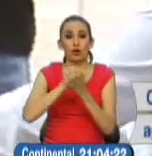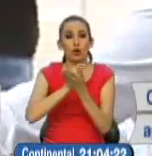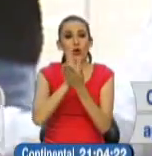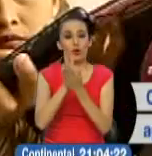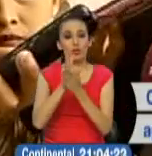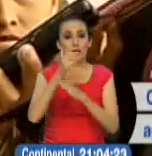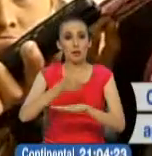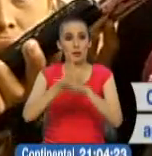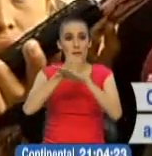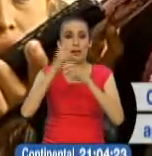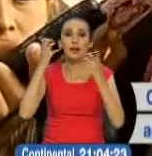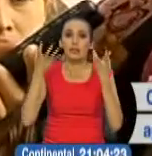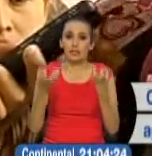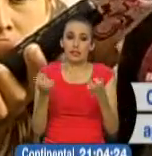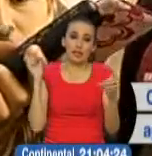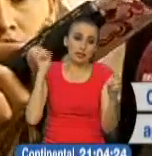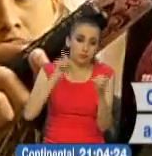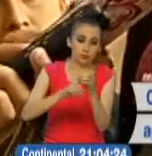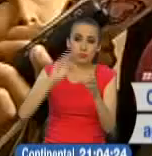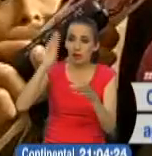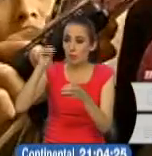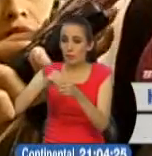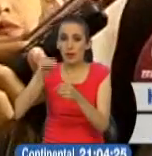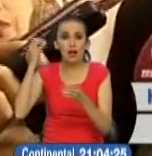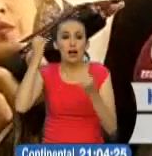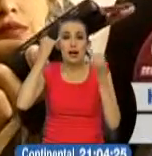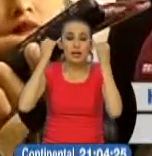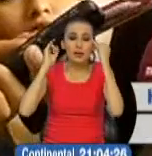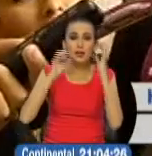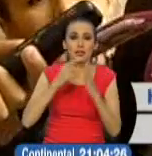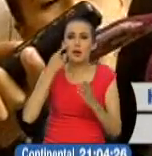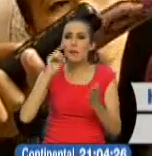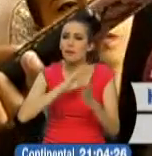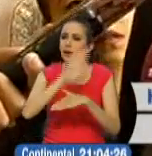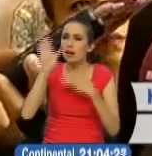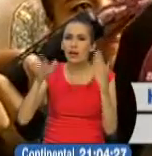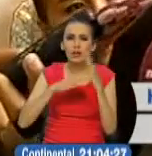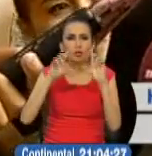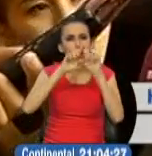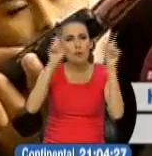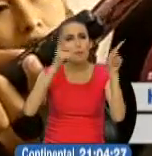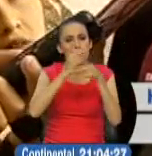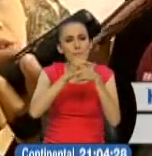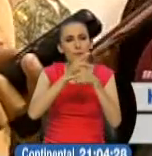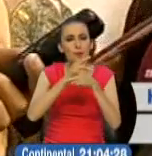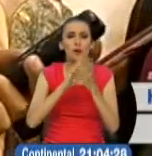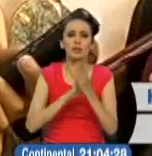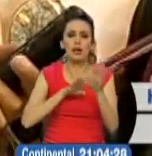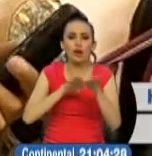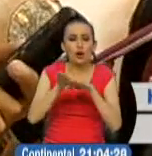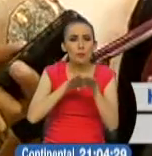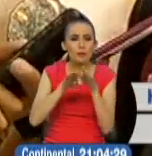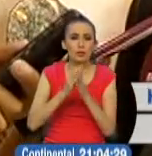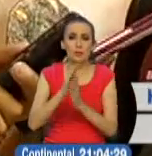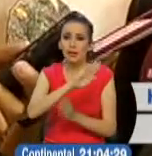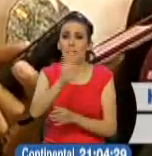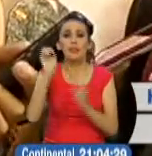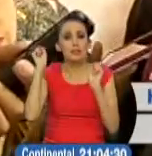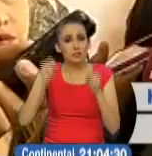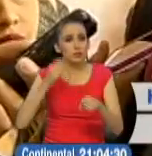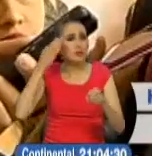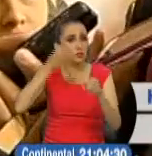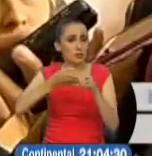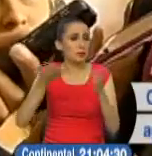sus aportes. En el ámbito de facilitarle la vida al sector privado, al ciudadano, a la ciudadanía, a los sectores productivos para generar competitividad. Y de eso se trata todos